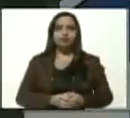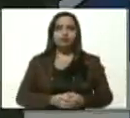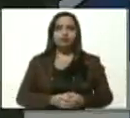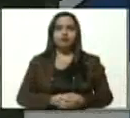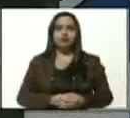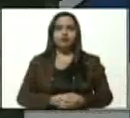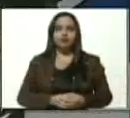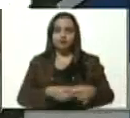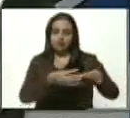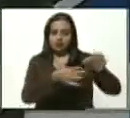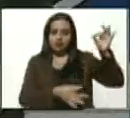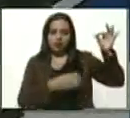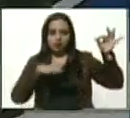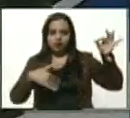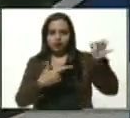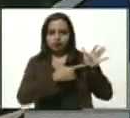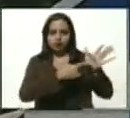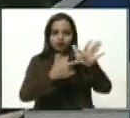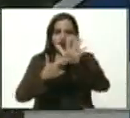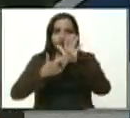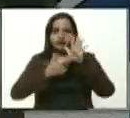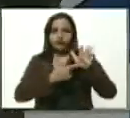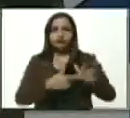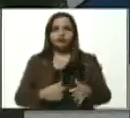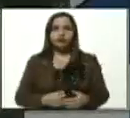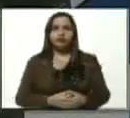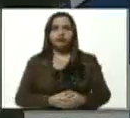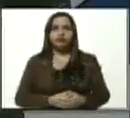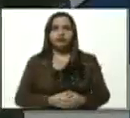que acá puede observarse.